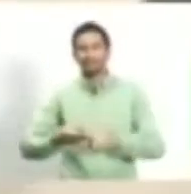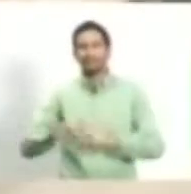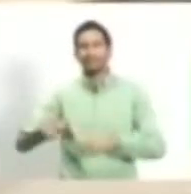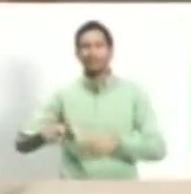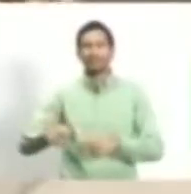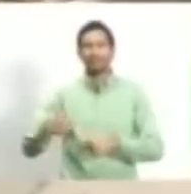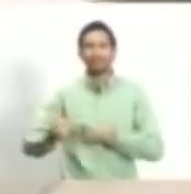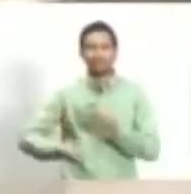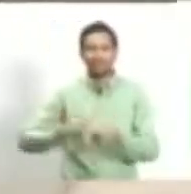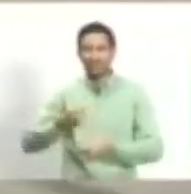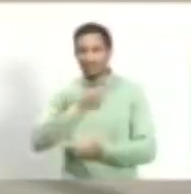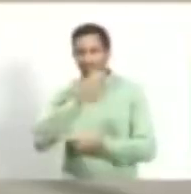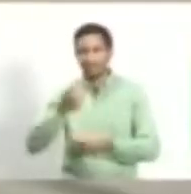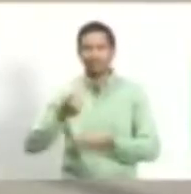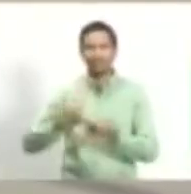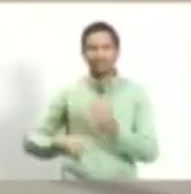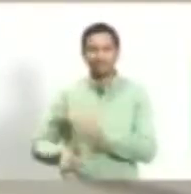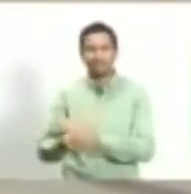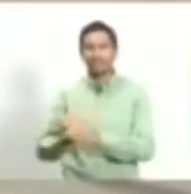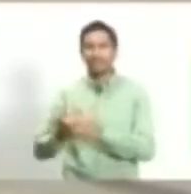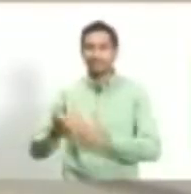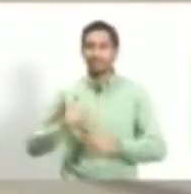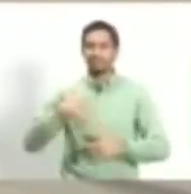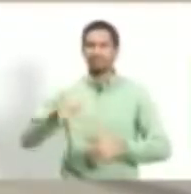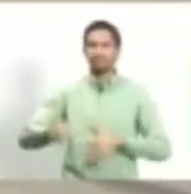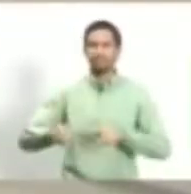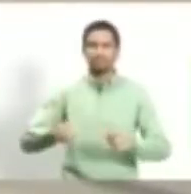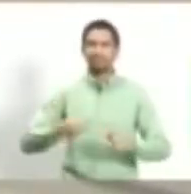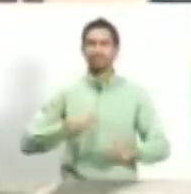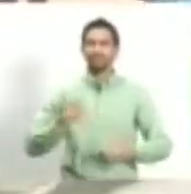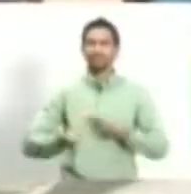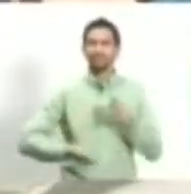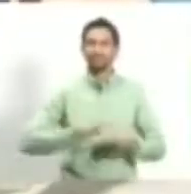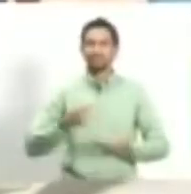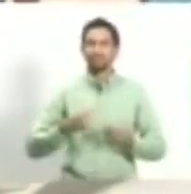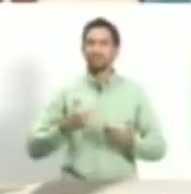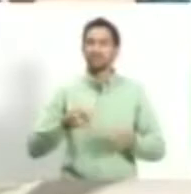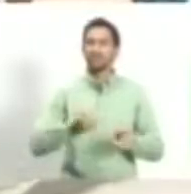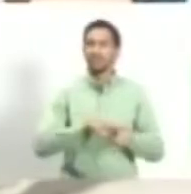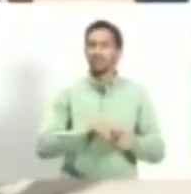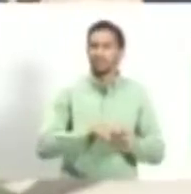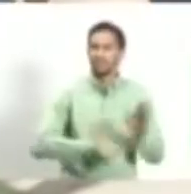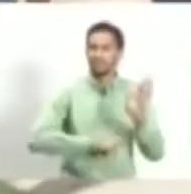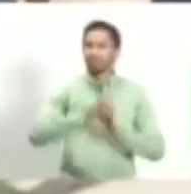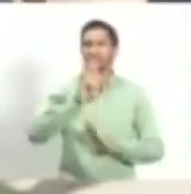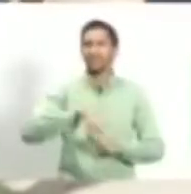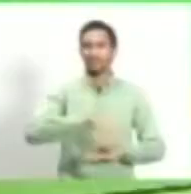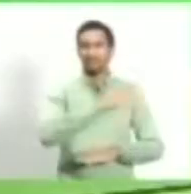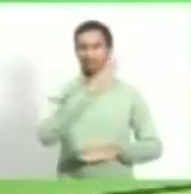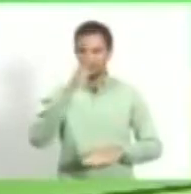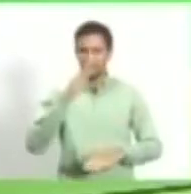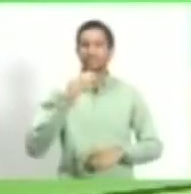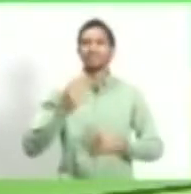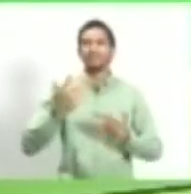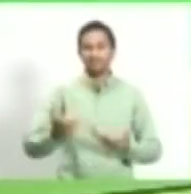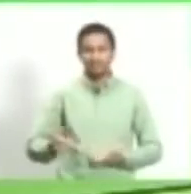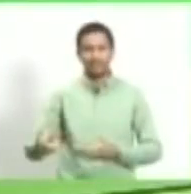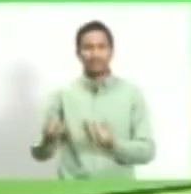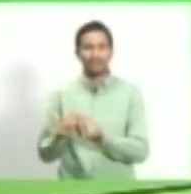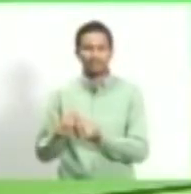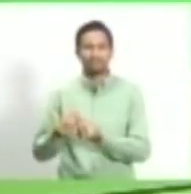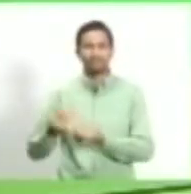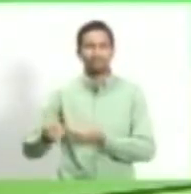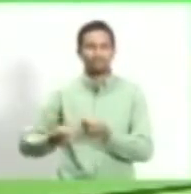estas bandas criminales también quieren un pedazo del publicitado boom económico de Barranquilla. Tenemos más